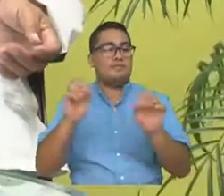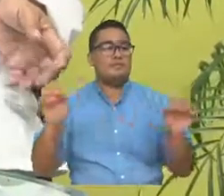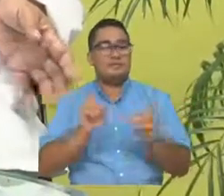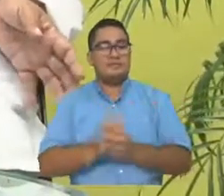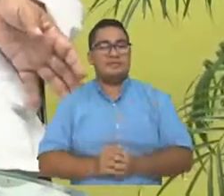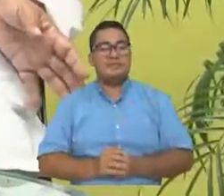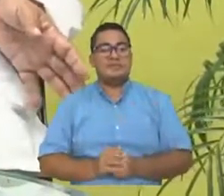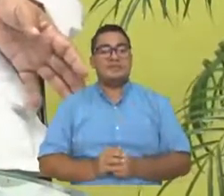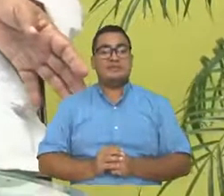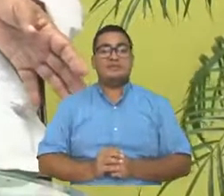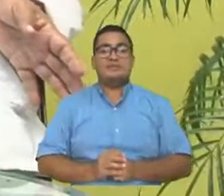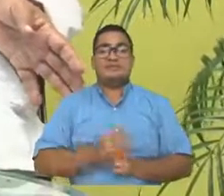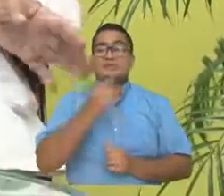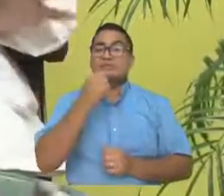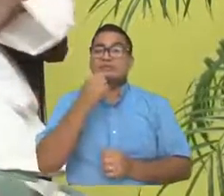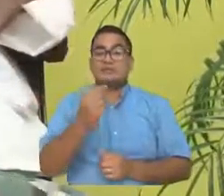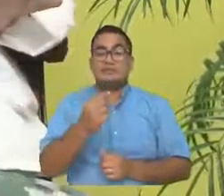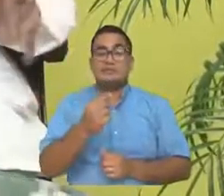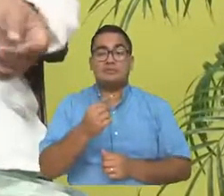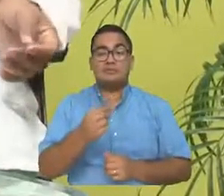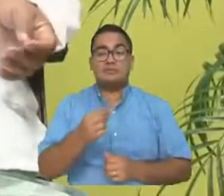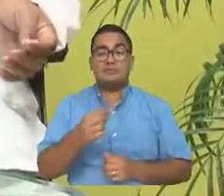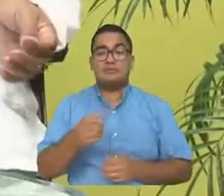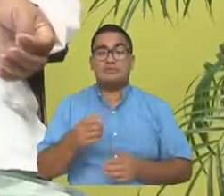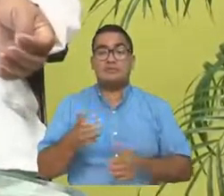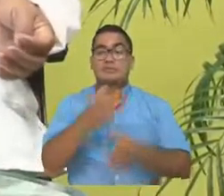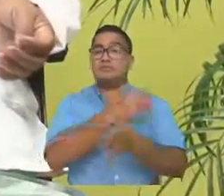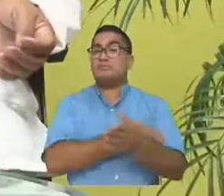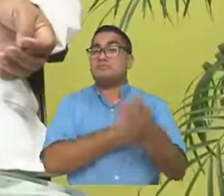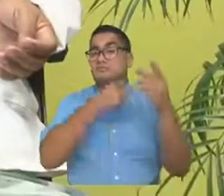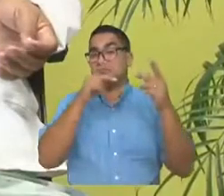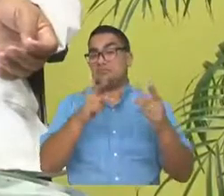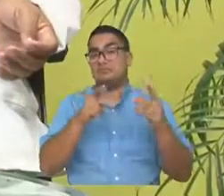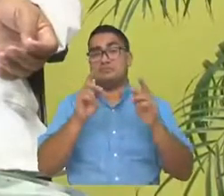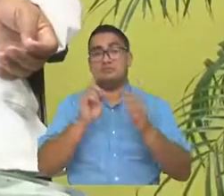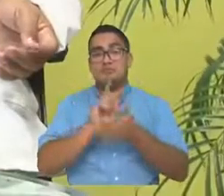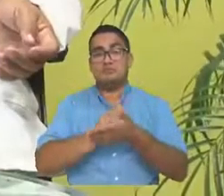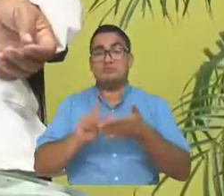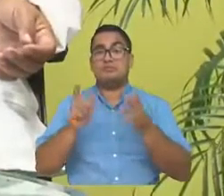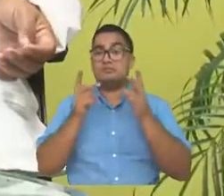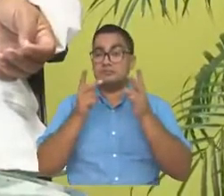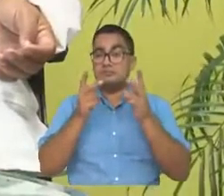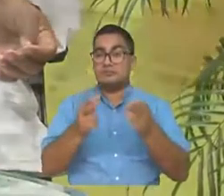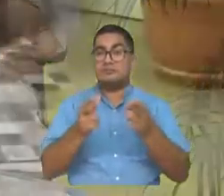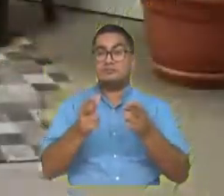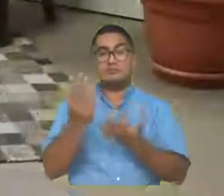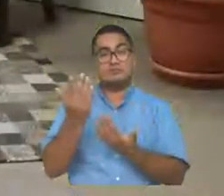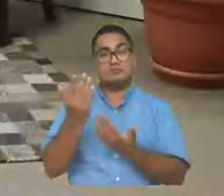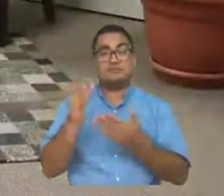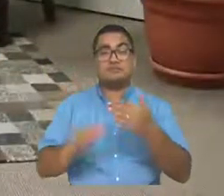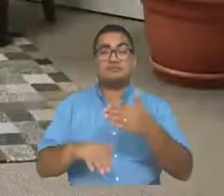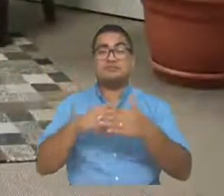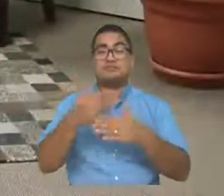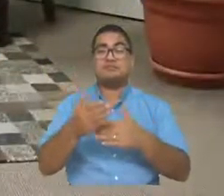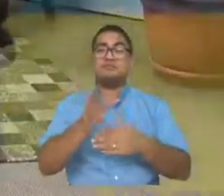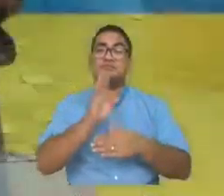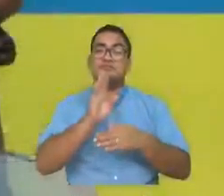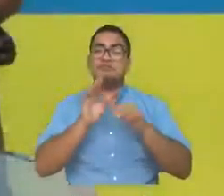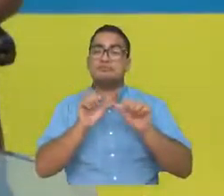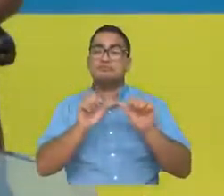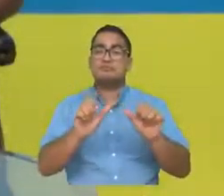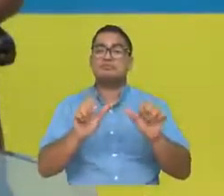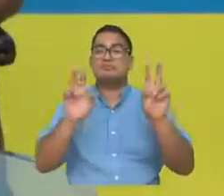casa, entonces cada vez que la persona salga del baño, inmediatamente tenés que echarle el cloro en la taza del inodoro para